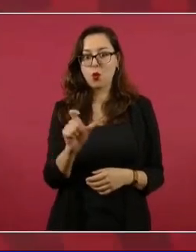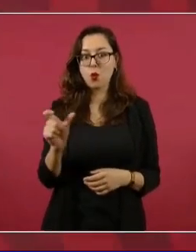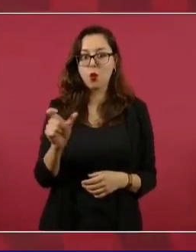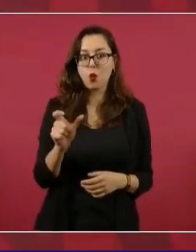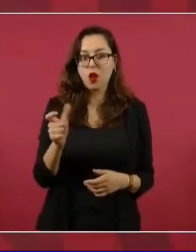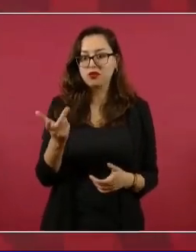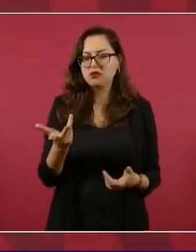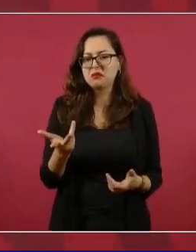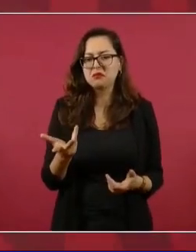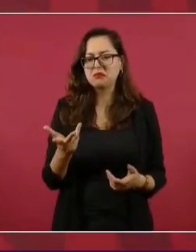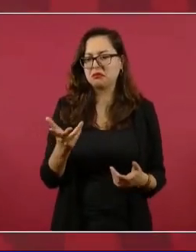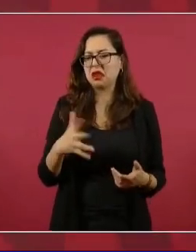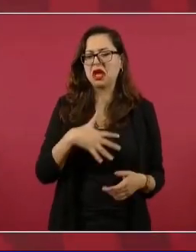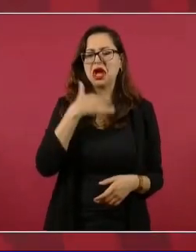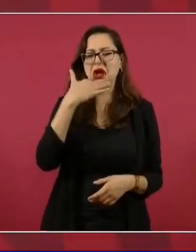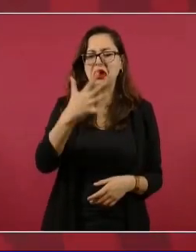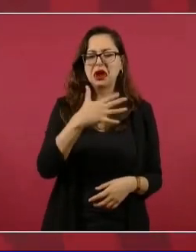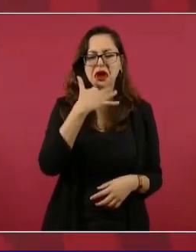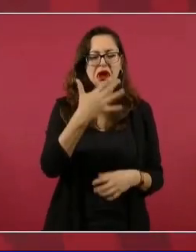combatir la corrupción